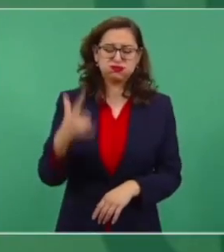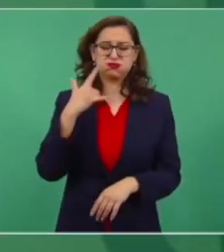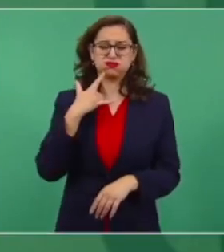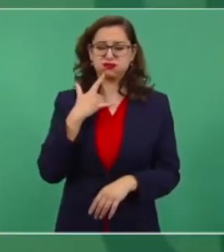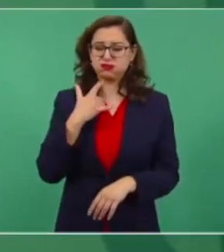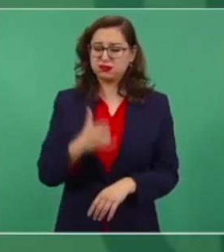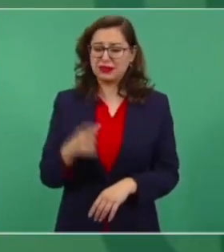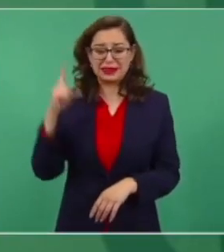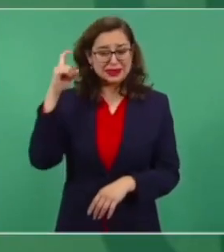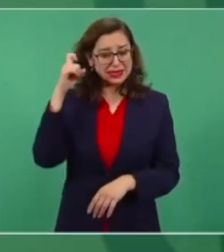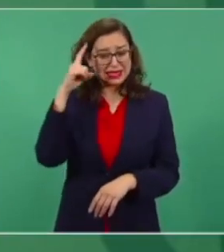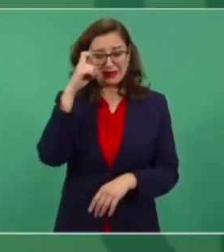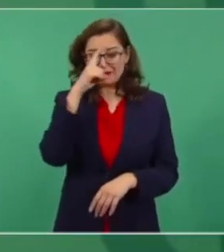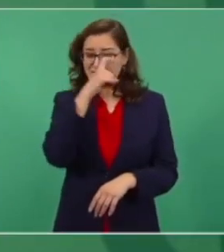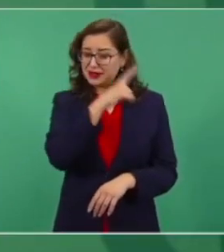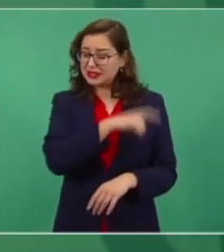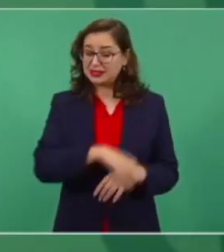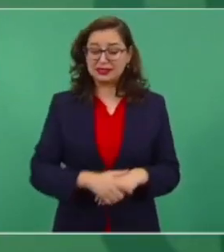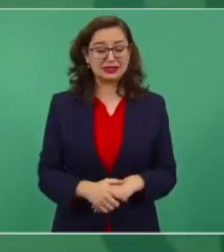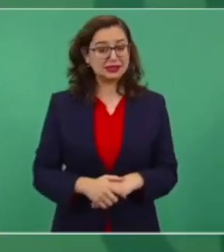conseguir la autorización,